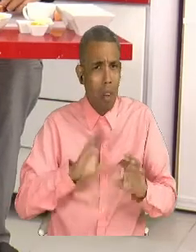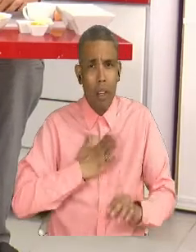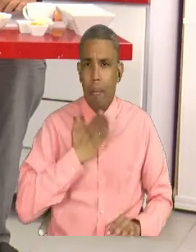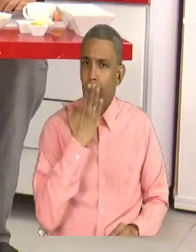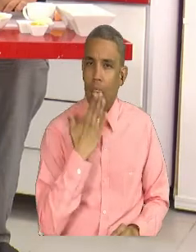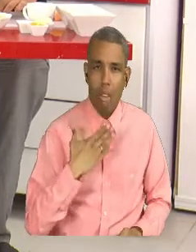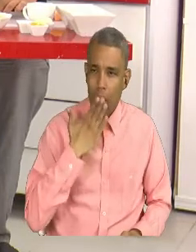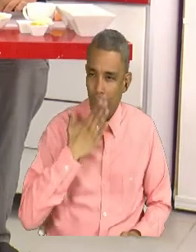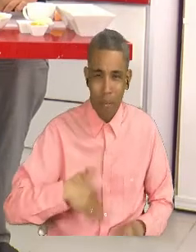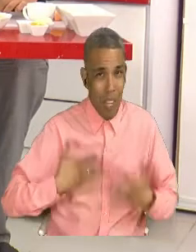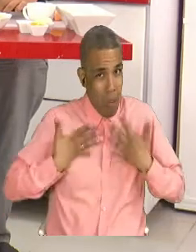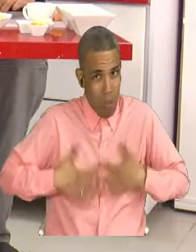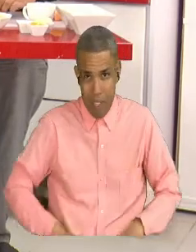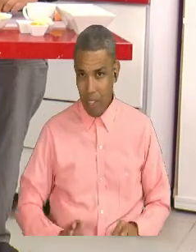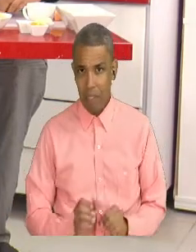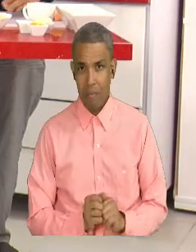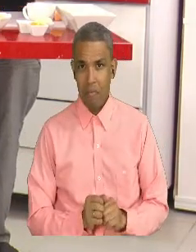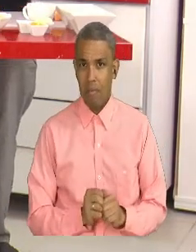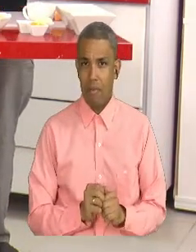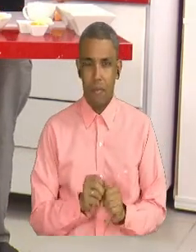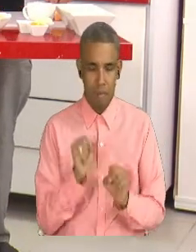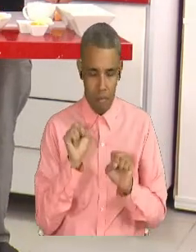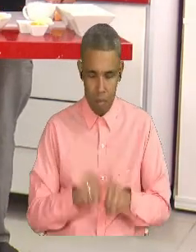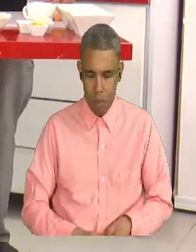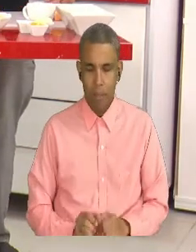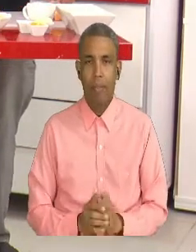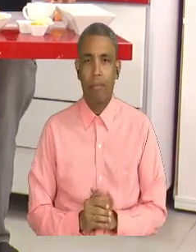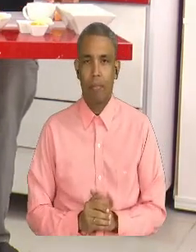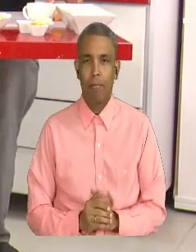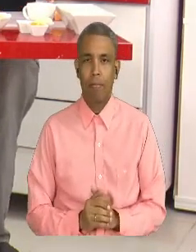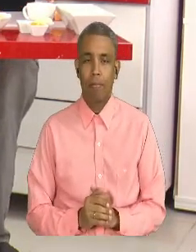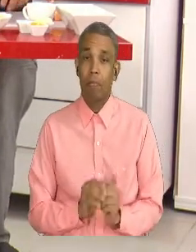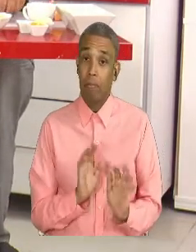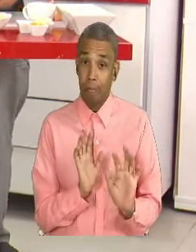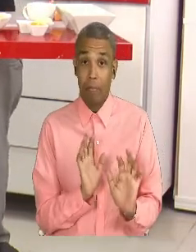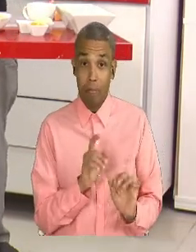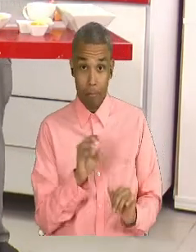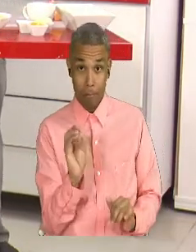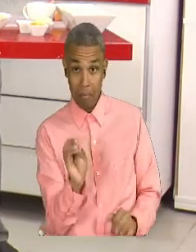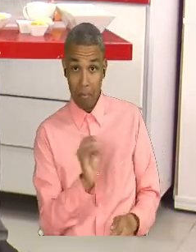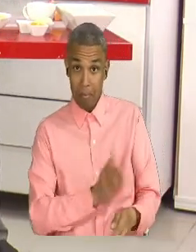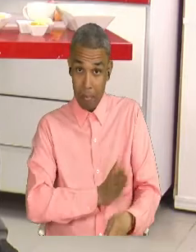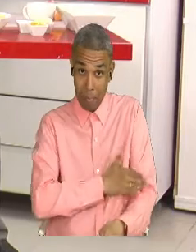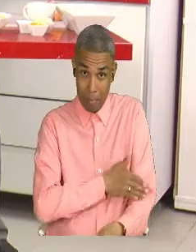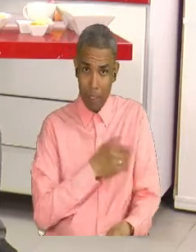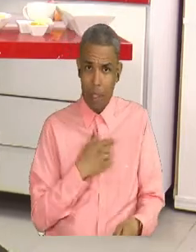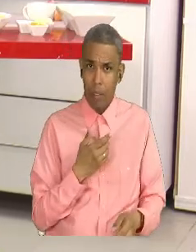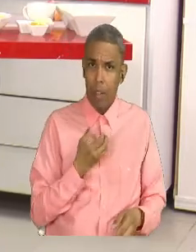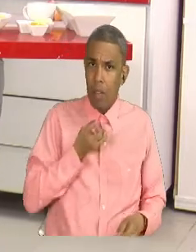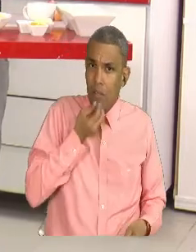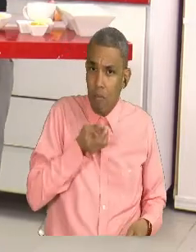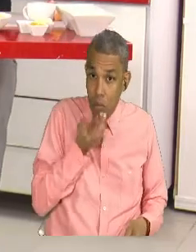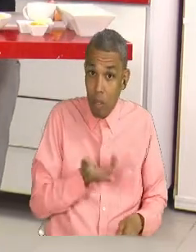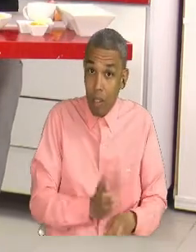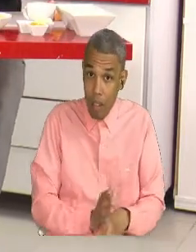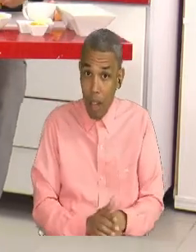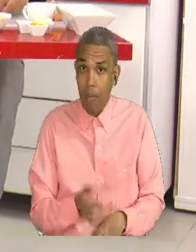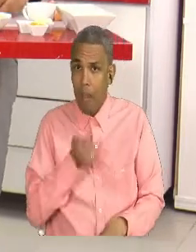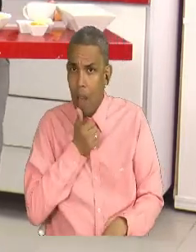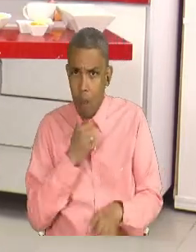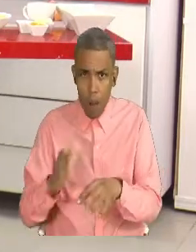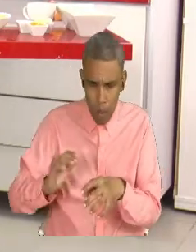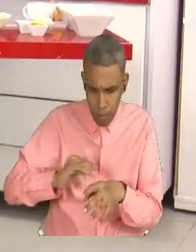Cabe resaltar que ya nuestros ingredientes, por supuesto, están aquí completamente lavaditos, enjuagaditos, sí, claro, por supuesto, porque ante todo hay que